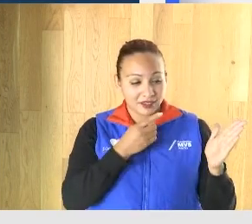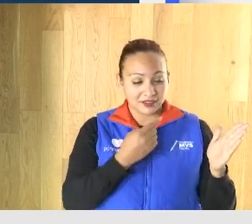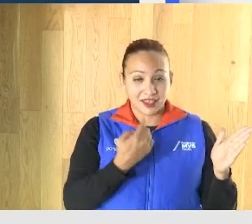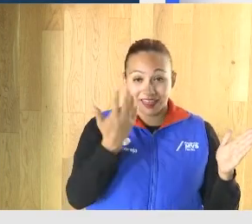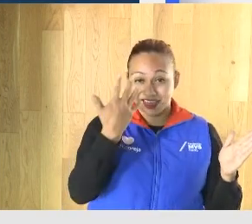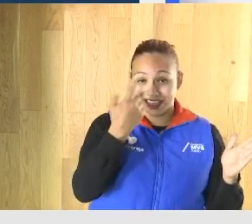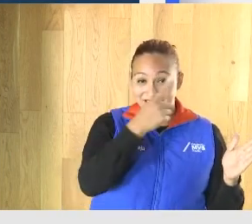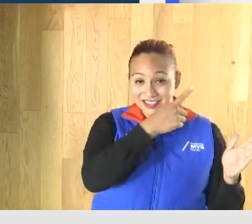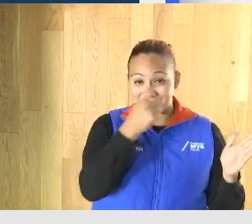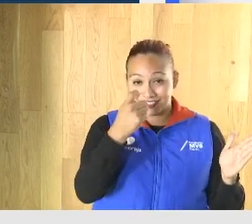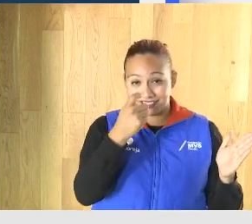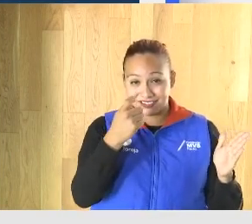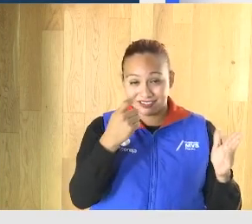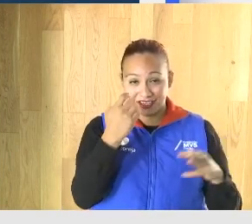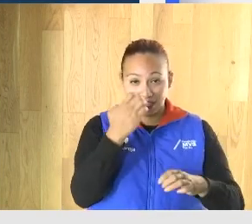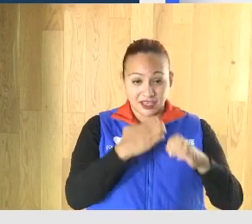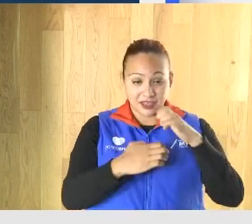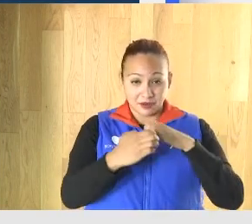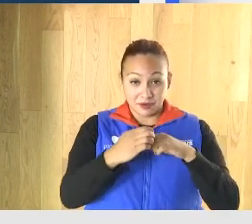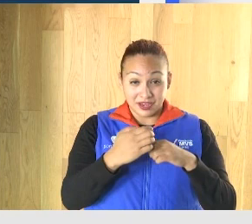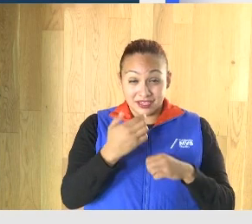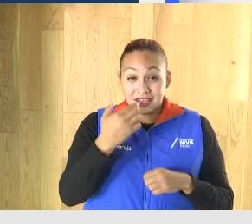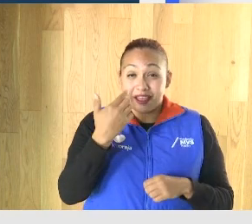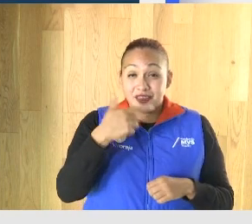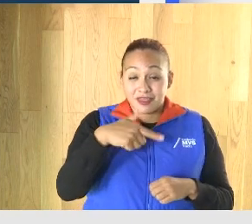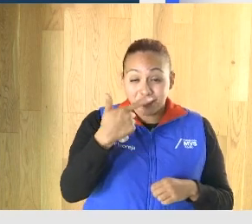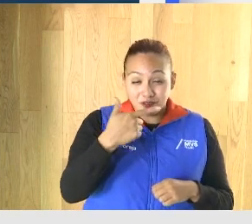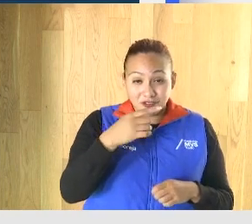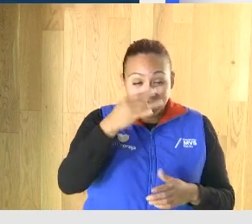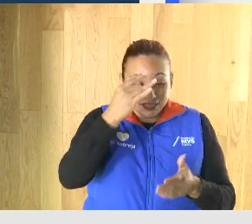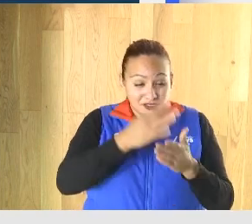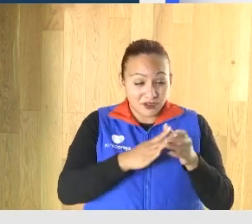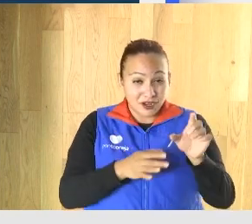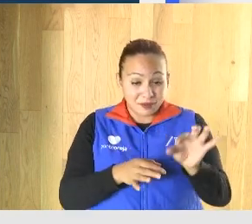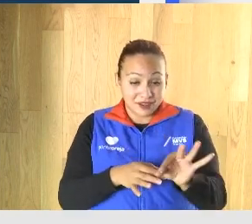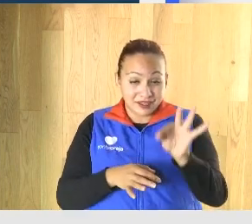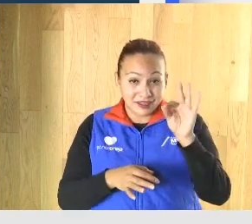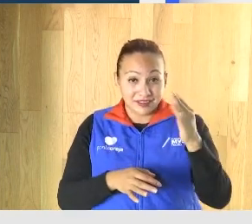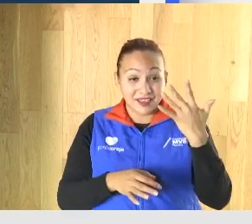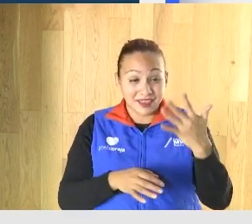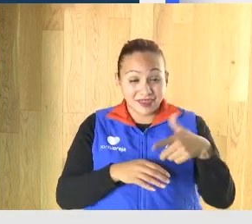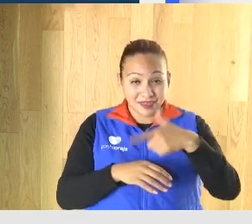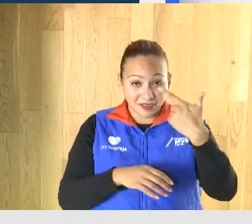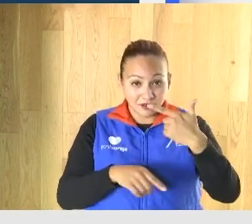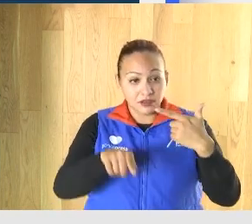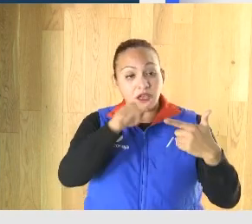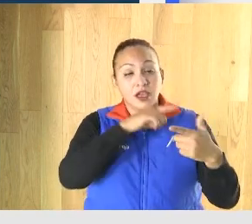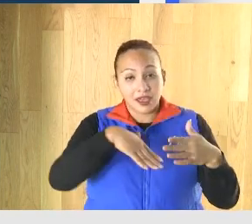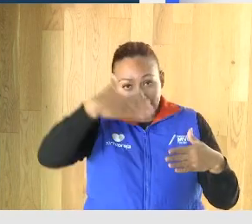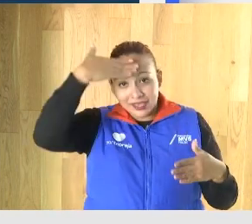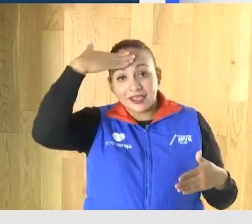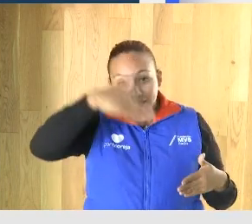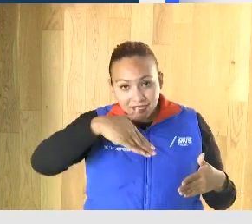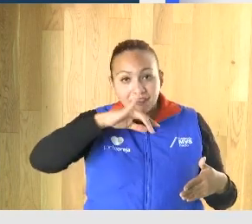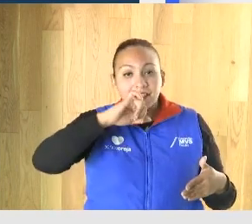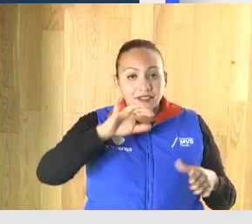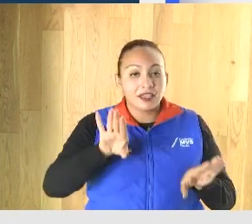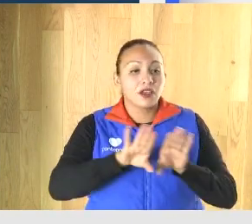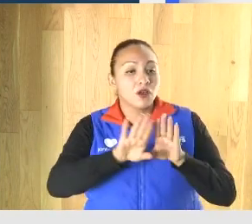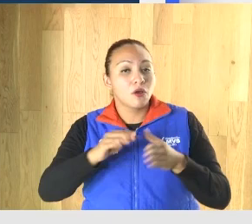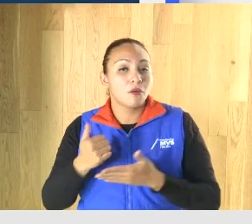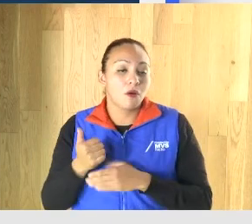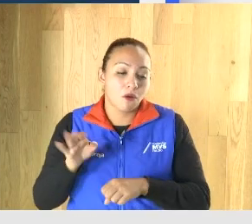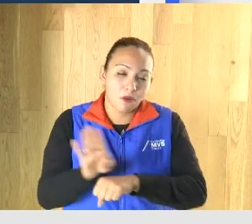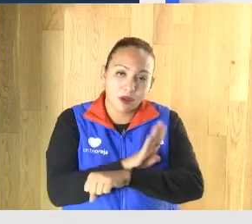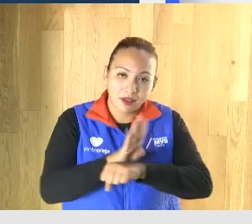100 compañías han sido capaces de identificar un riesgo que sea creciente, de largo plazo, que tenga un impacto significativo,